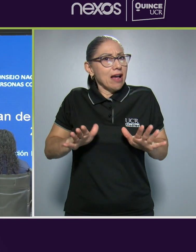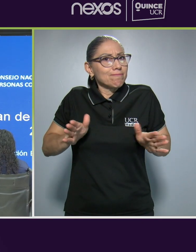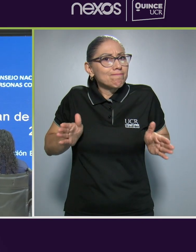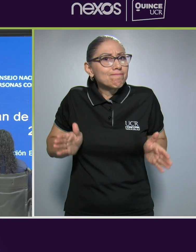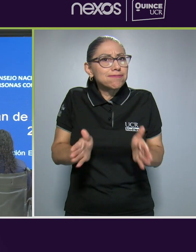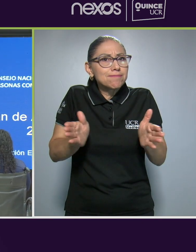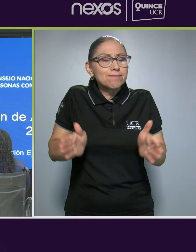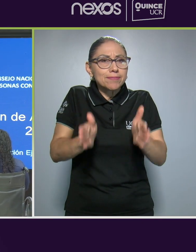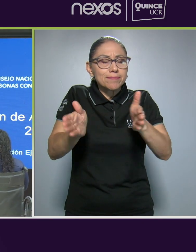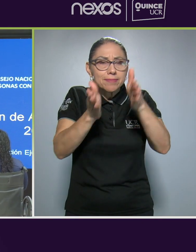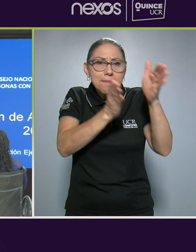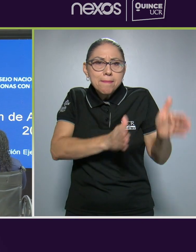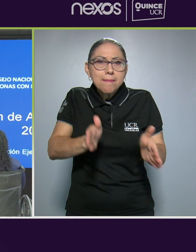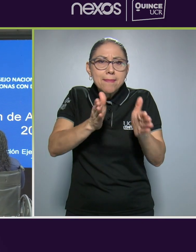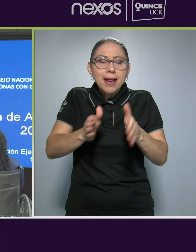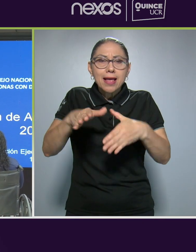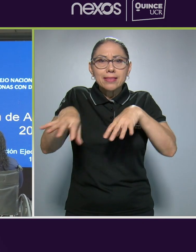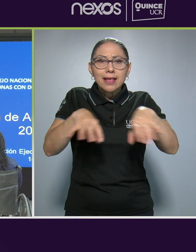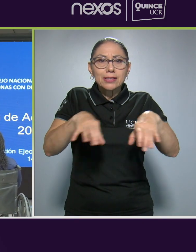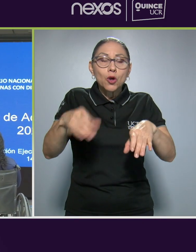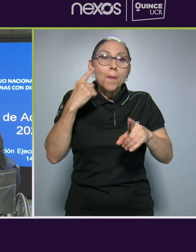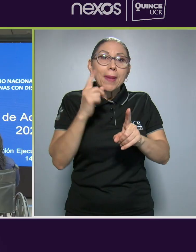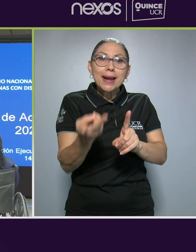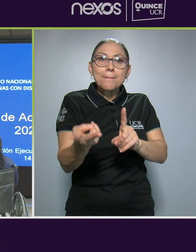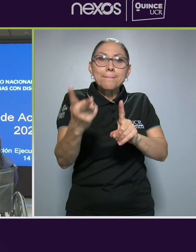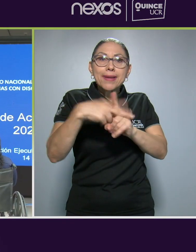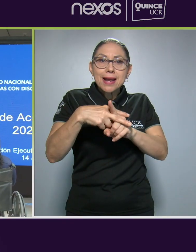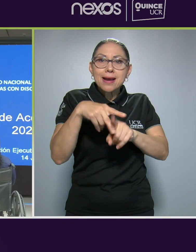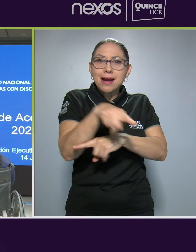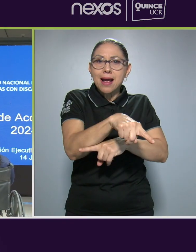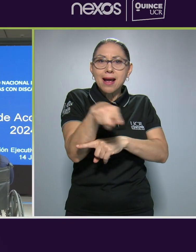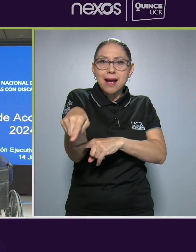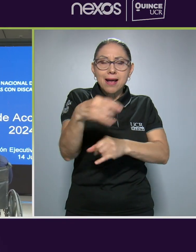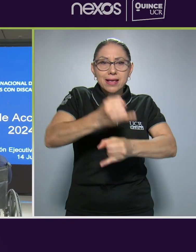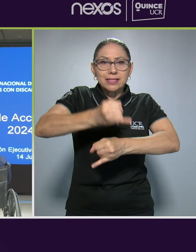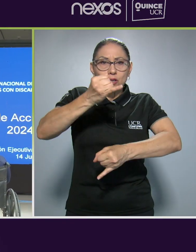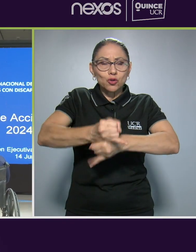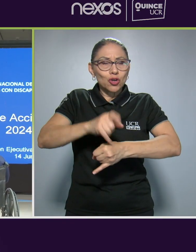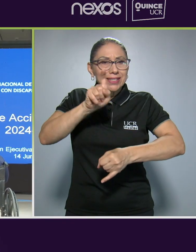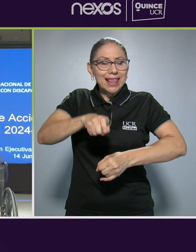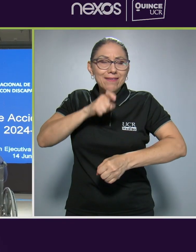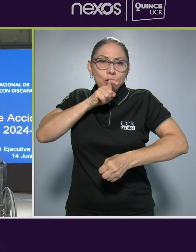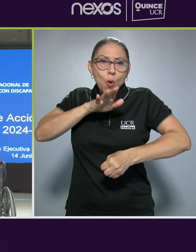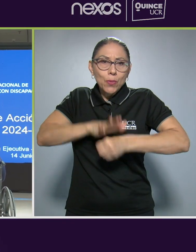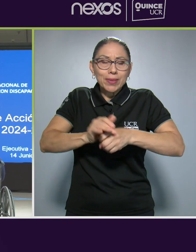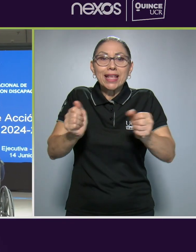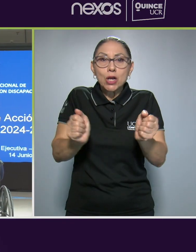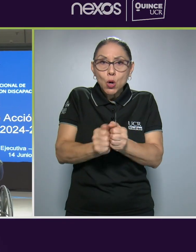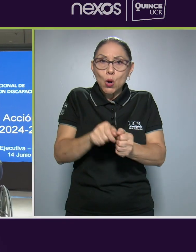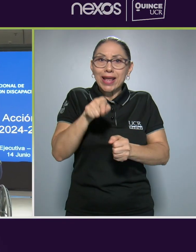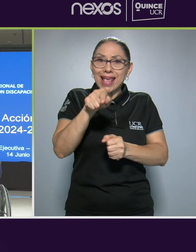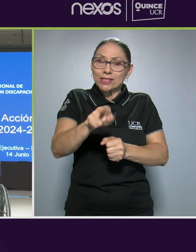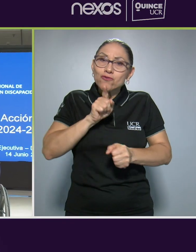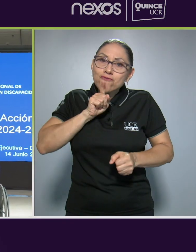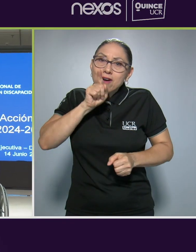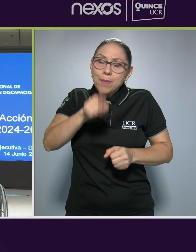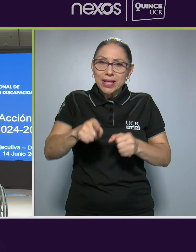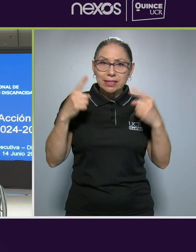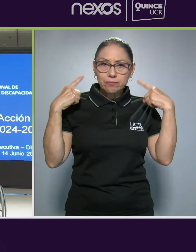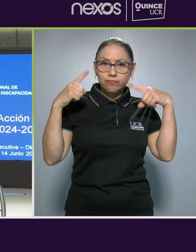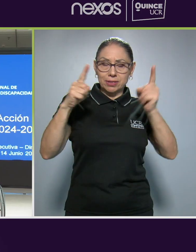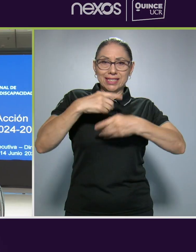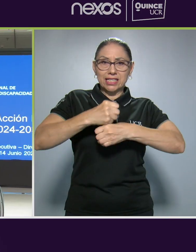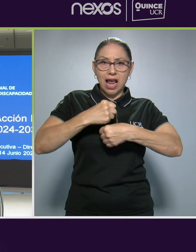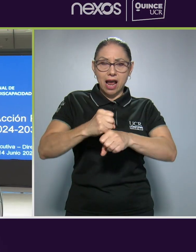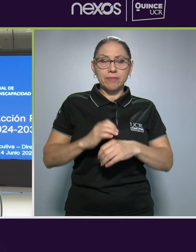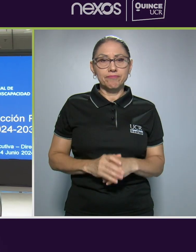Ponerlo en ejecución y que las instituciones se comprometieran con la efectividad y la ejecutividad del plan.